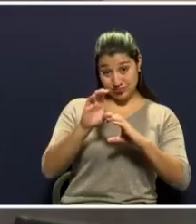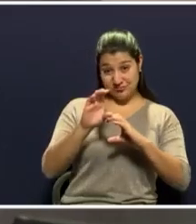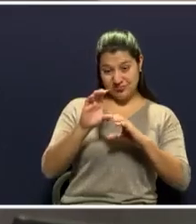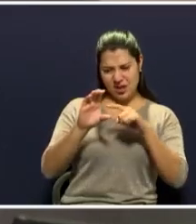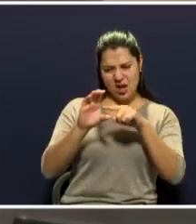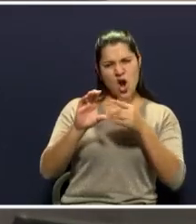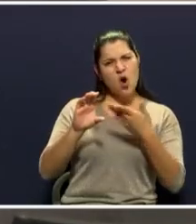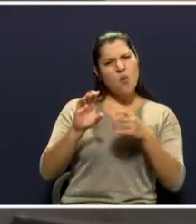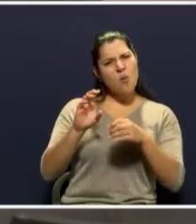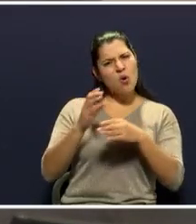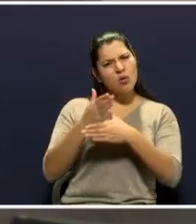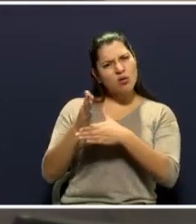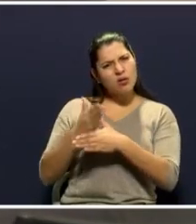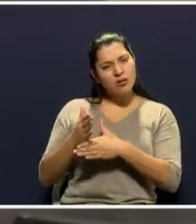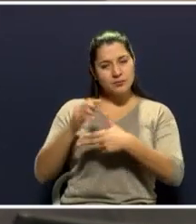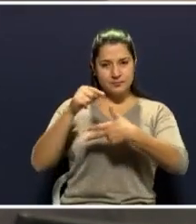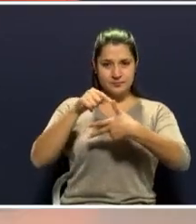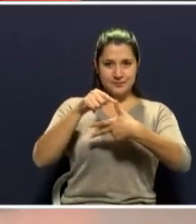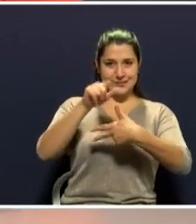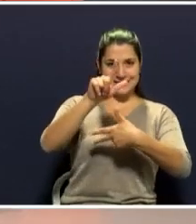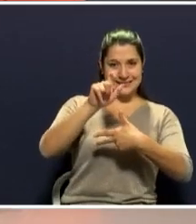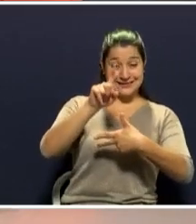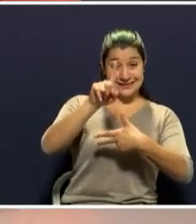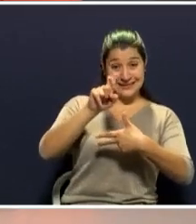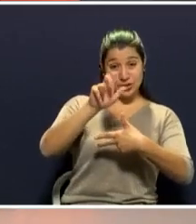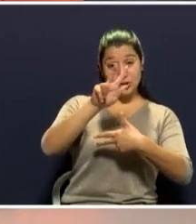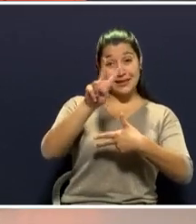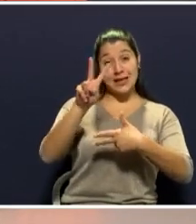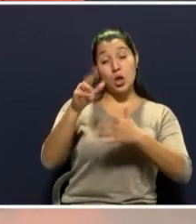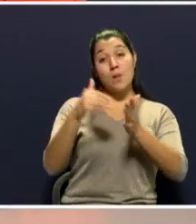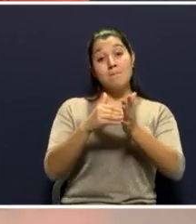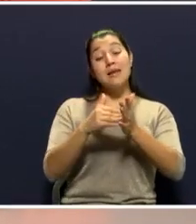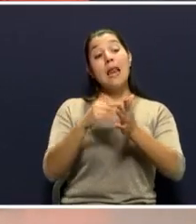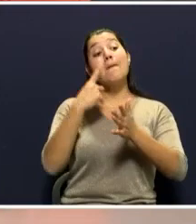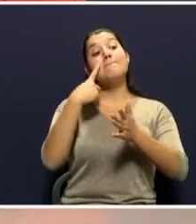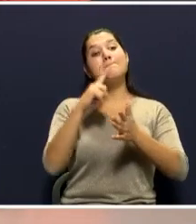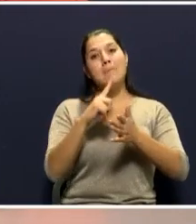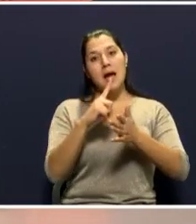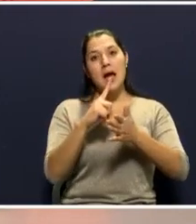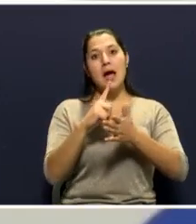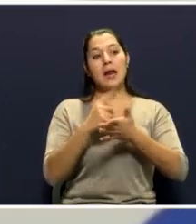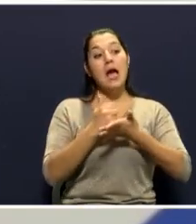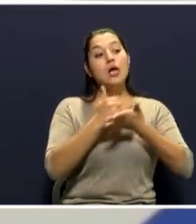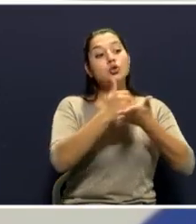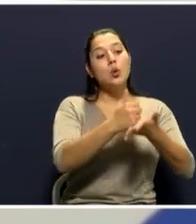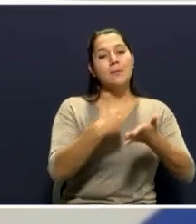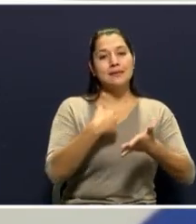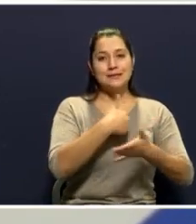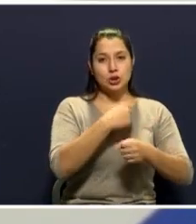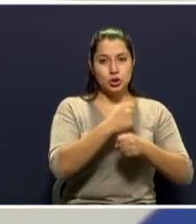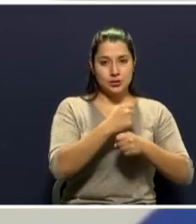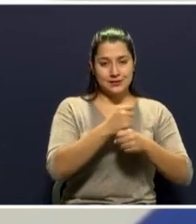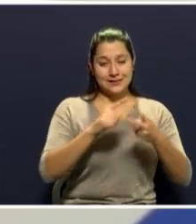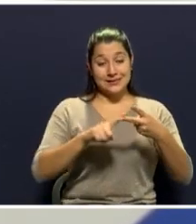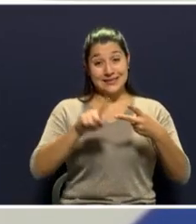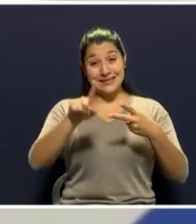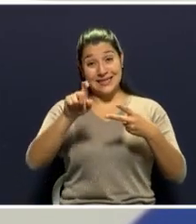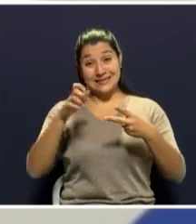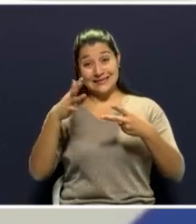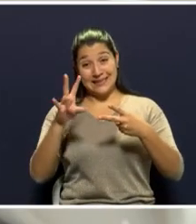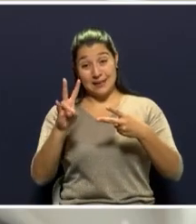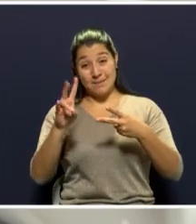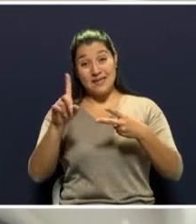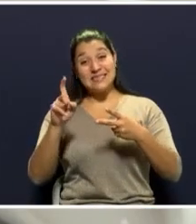132.000 van dirigidos a subsidios para el Ministerio de Trabajo, 17.100 millones para